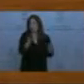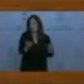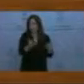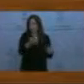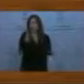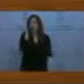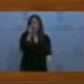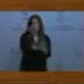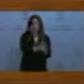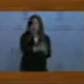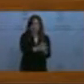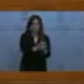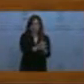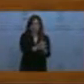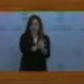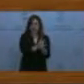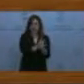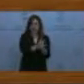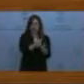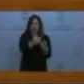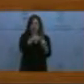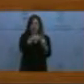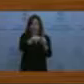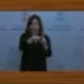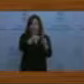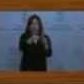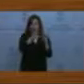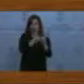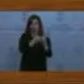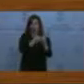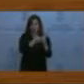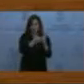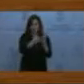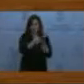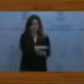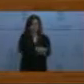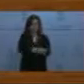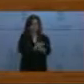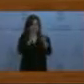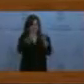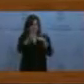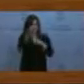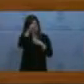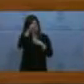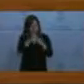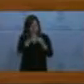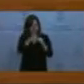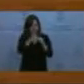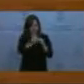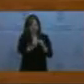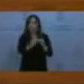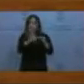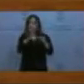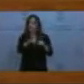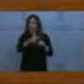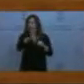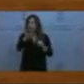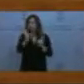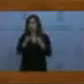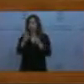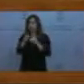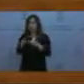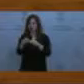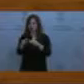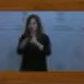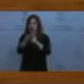un gran nivel de planificación por parte de la Administración, perfectamente respetable y lícito, y estamos otras fuerzas